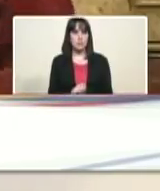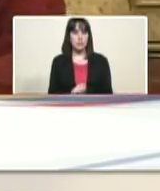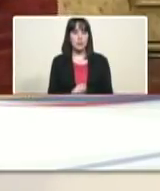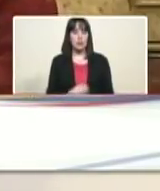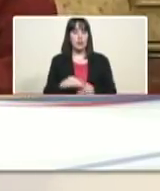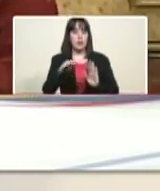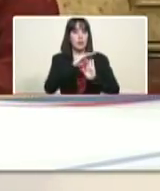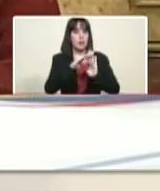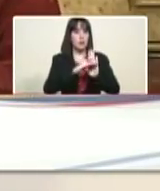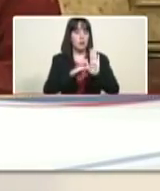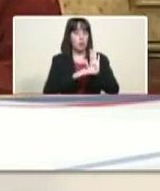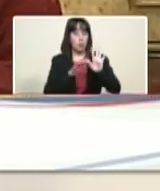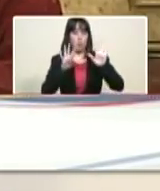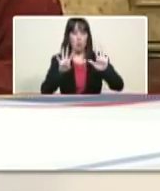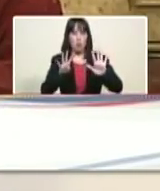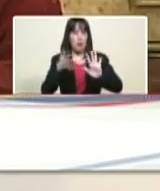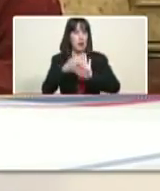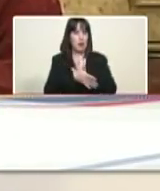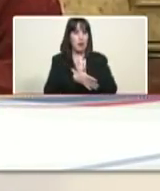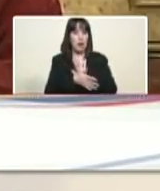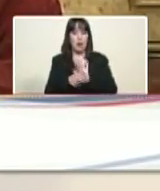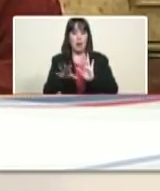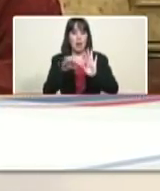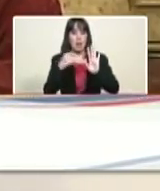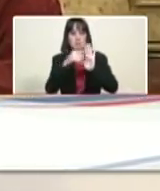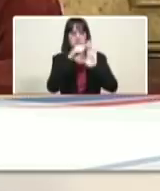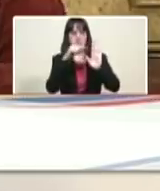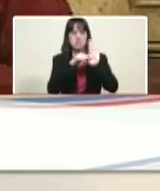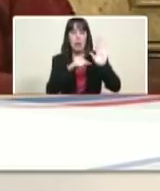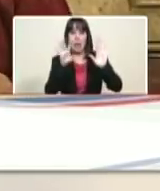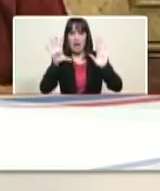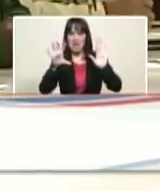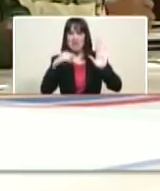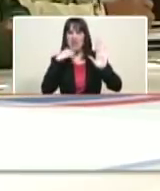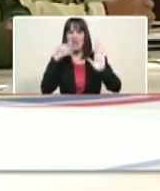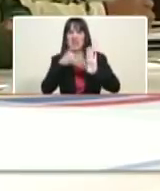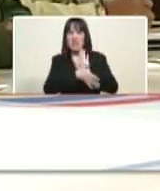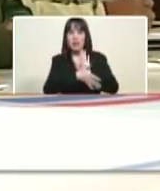líneas, la quinta línea, es la producción, compañero.